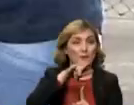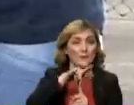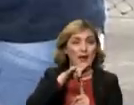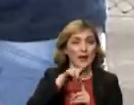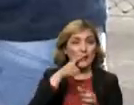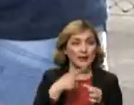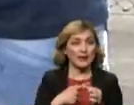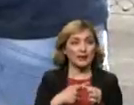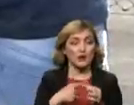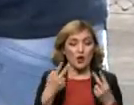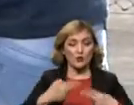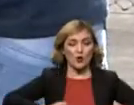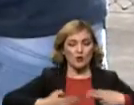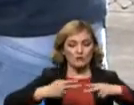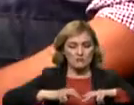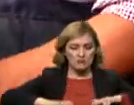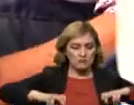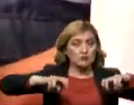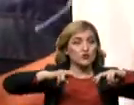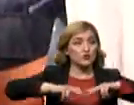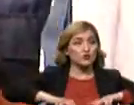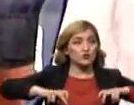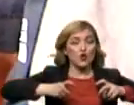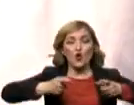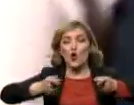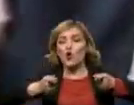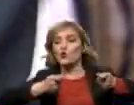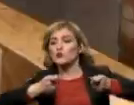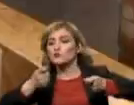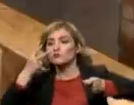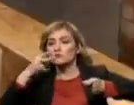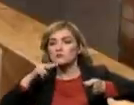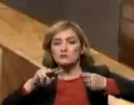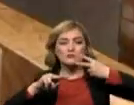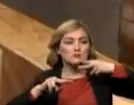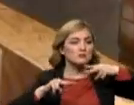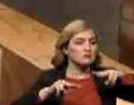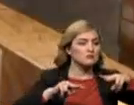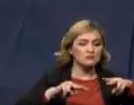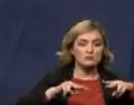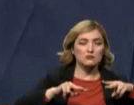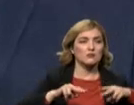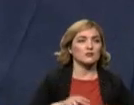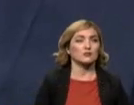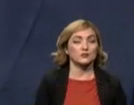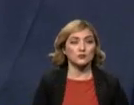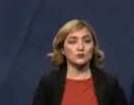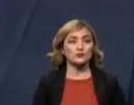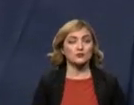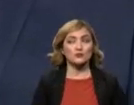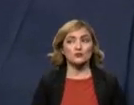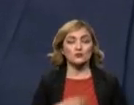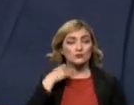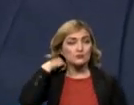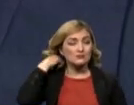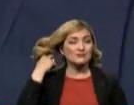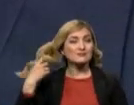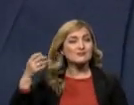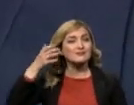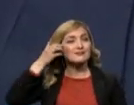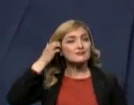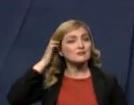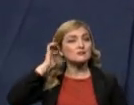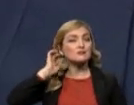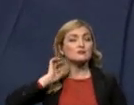Quito, la aduana realizaba el denominado control posterior para detectar contrabando. Hemos ordenado por medio de la directora